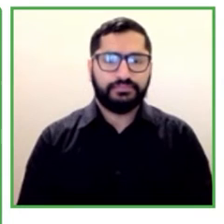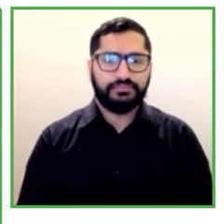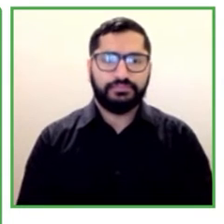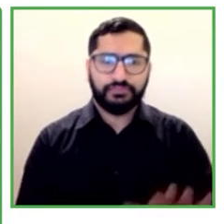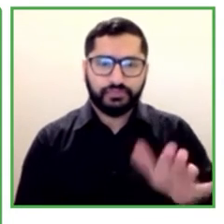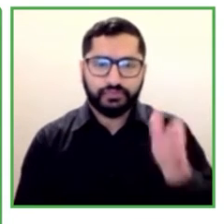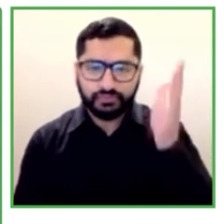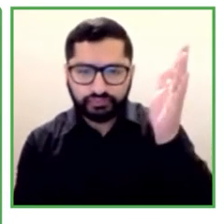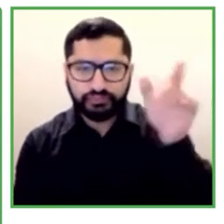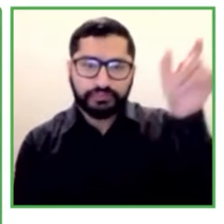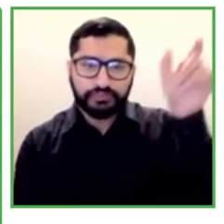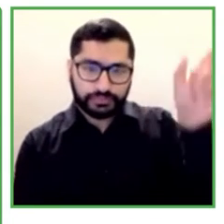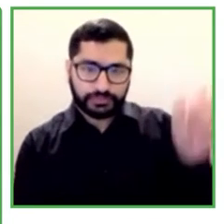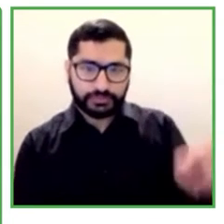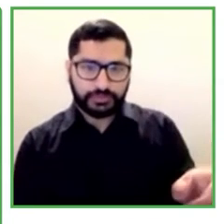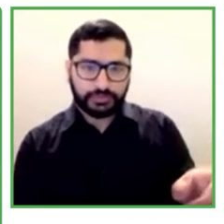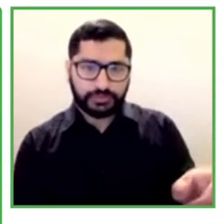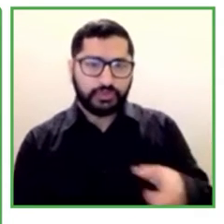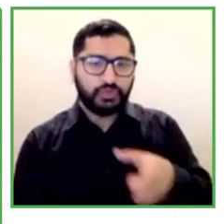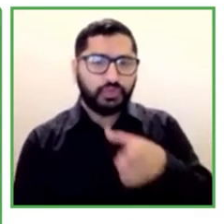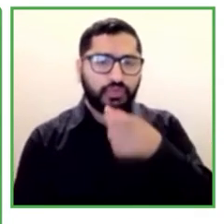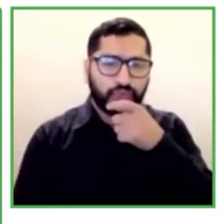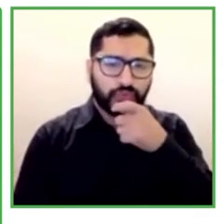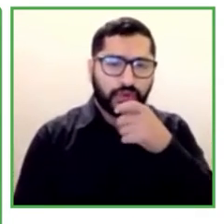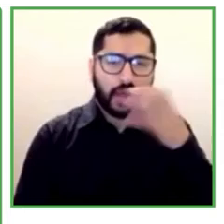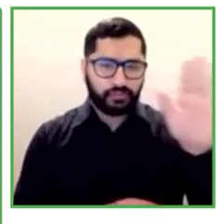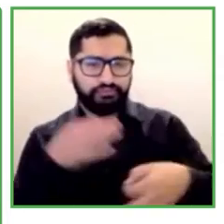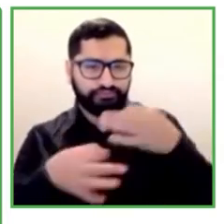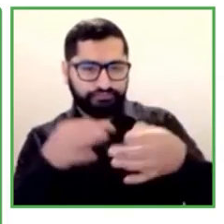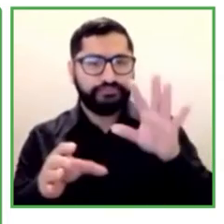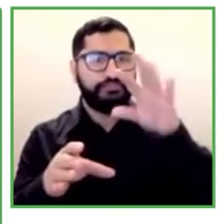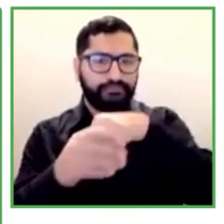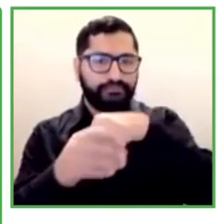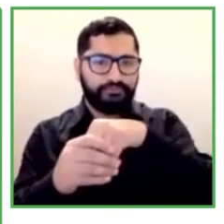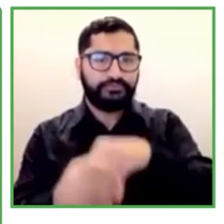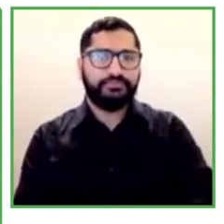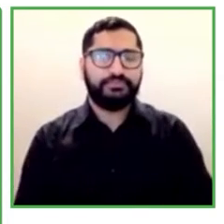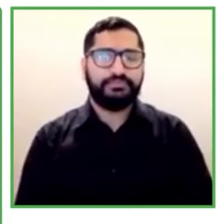Scotiabank, que fue establecido en